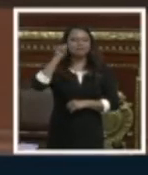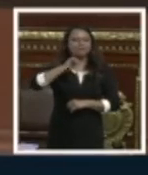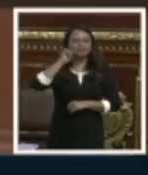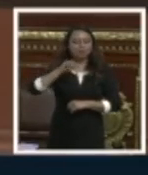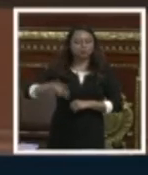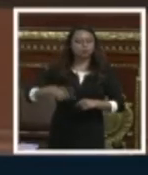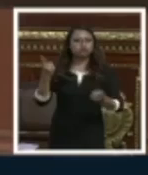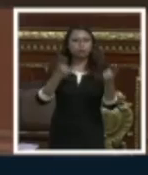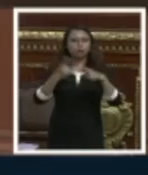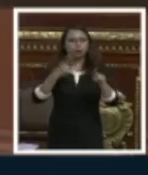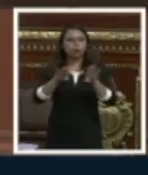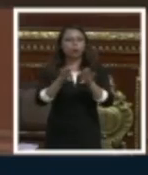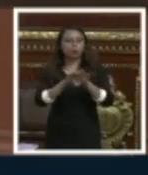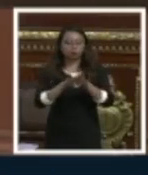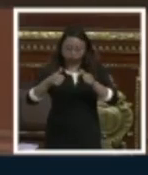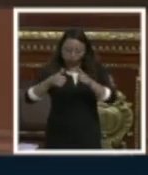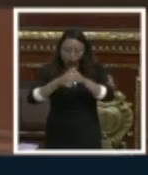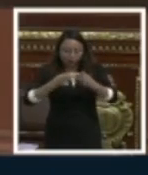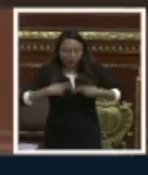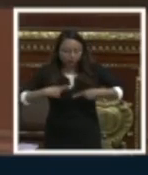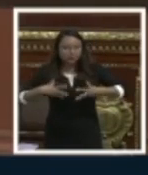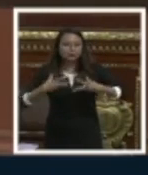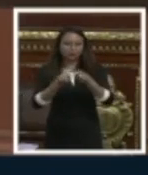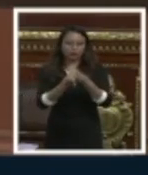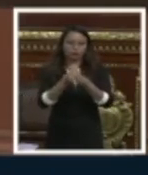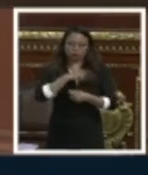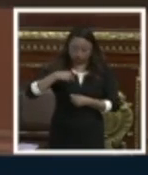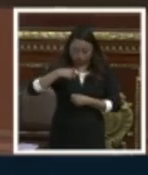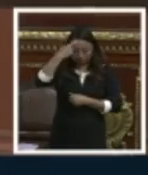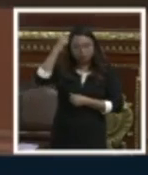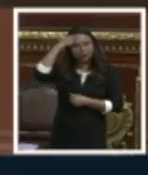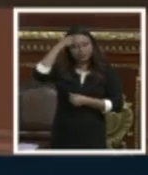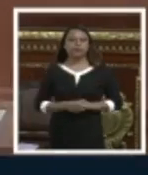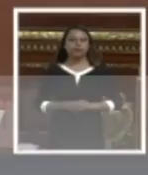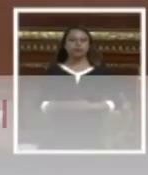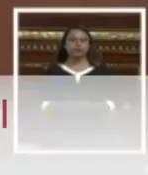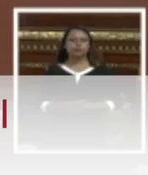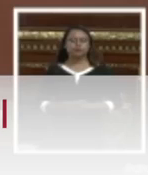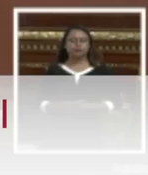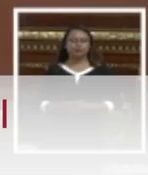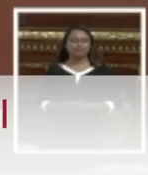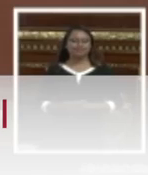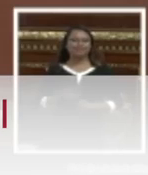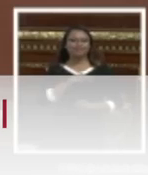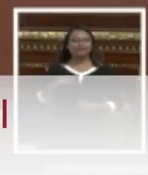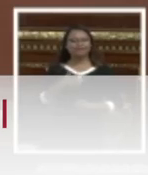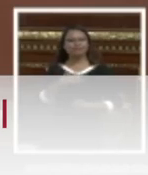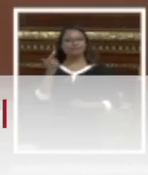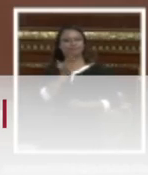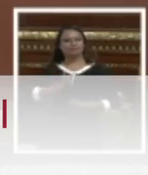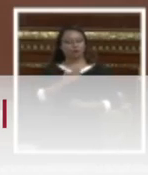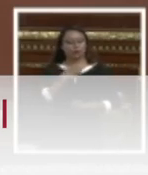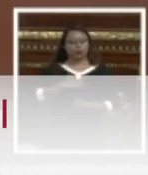siempre gobernamos con la gente, estamos para servirle al pueblo y usted es un gran ejemplo de eso. Nos da gusto